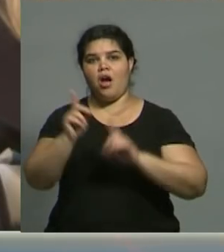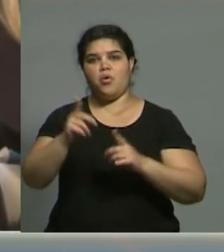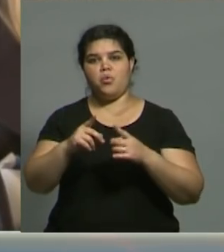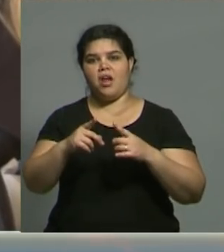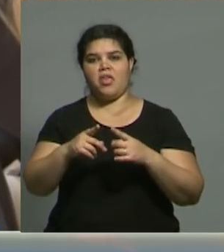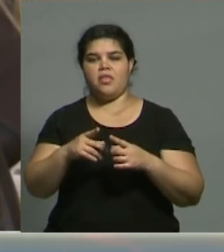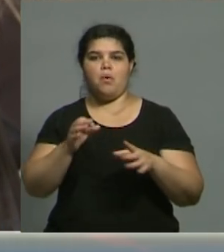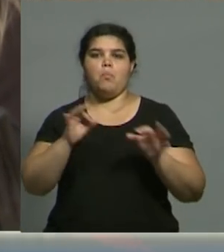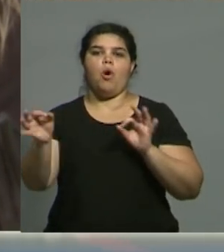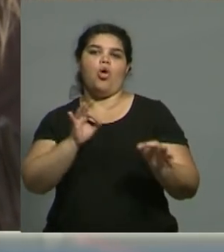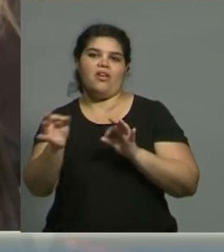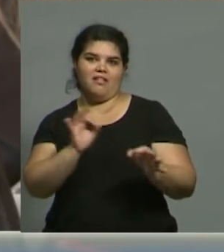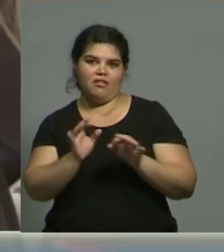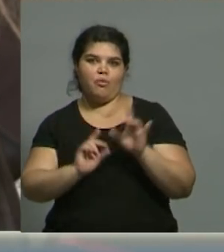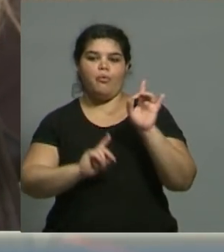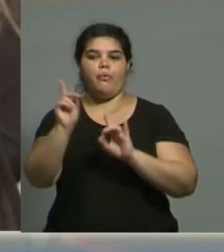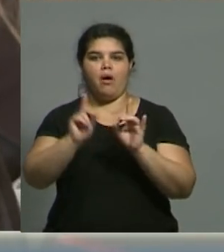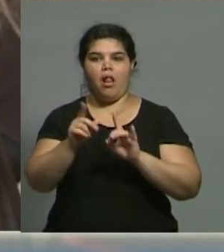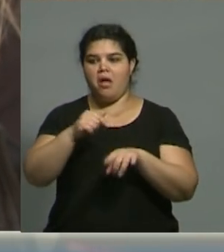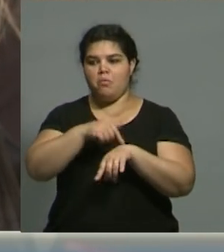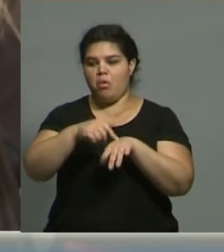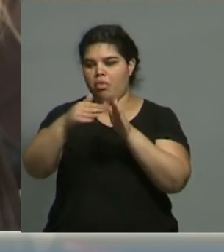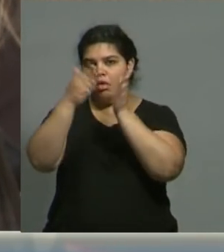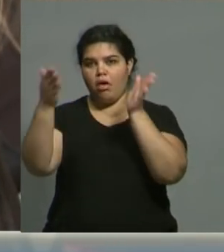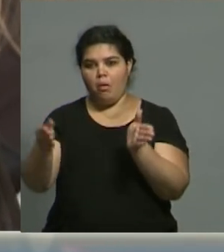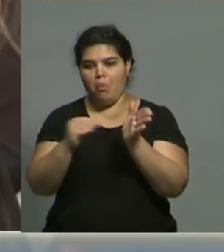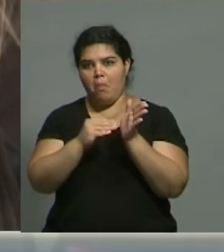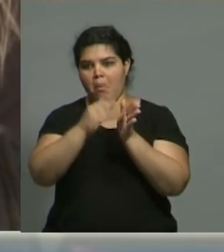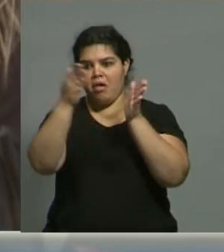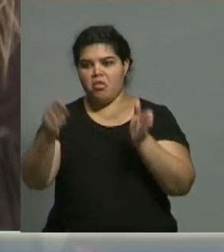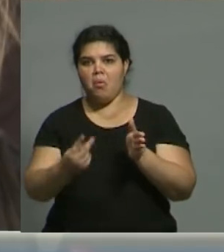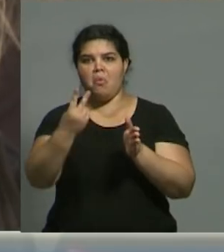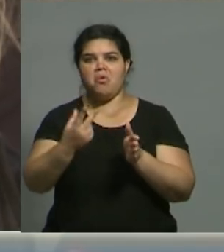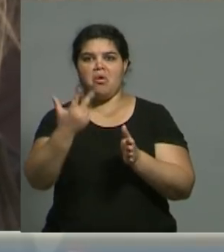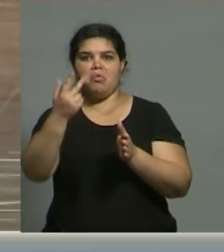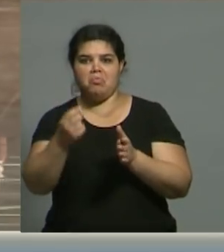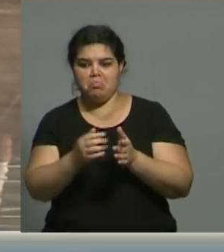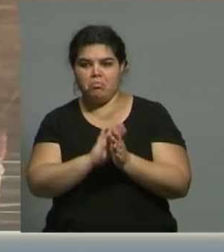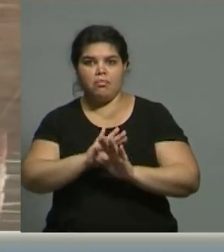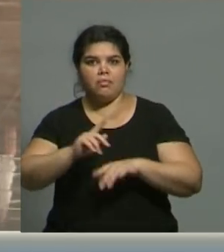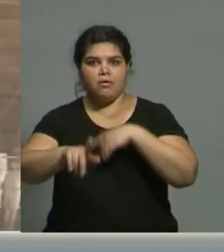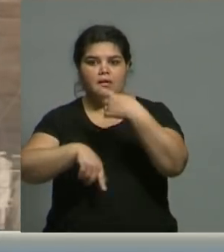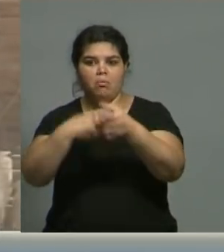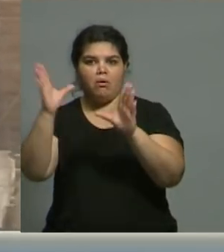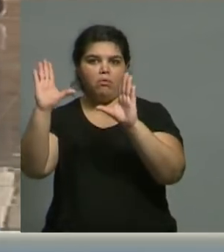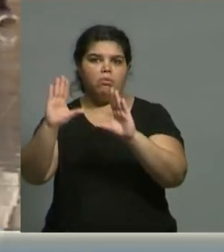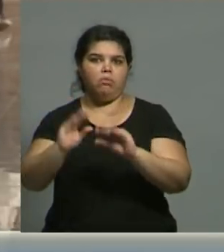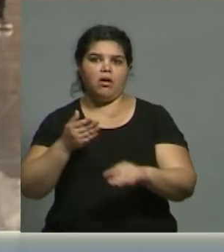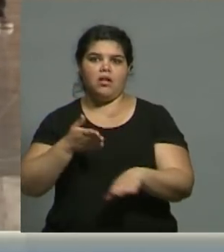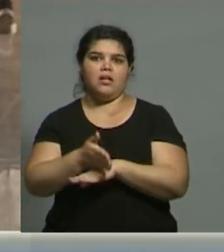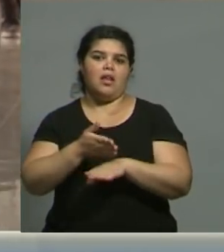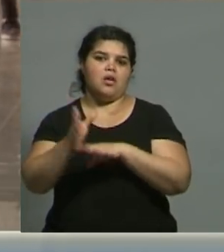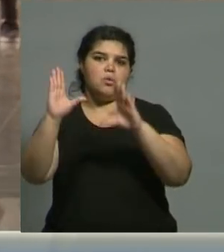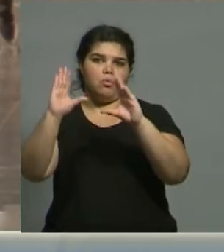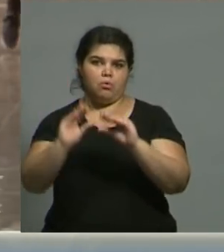de moda, que son carreras momentáneas, donde son muy demandadas 1 o 2 años y después considerablemente disminuye un poco la